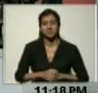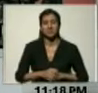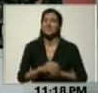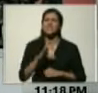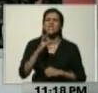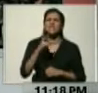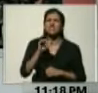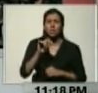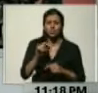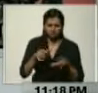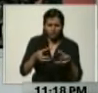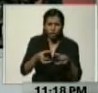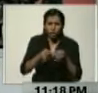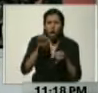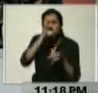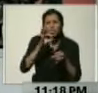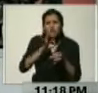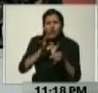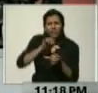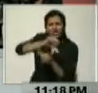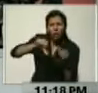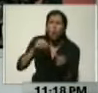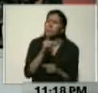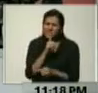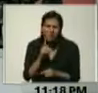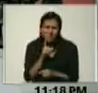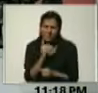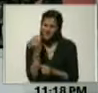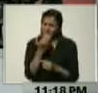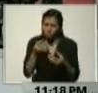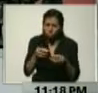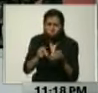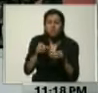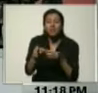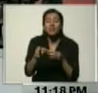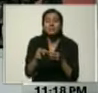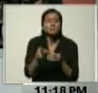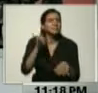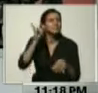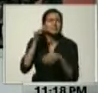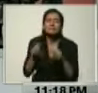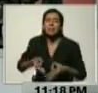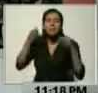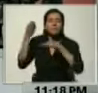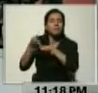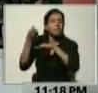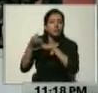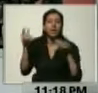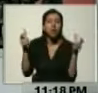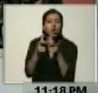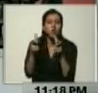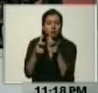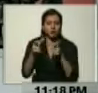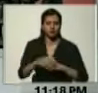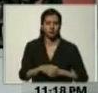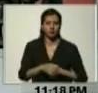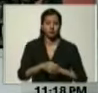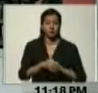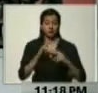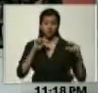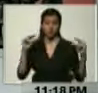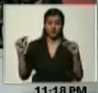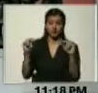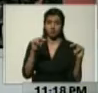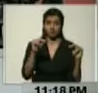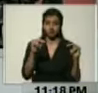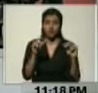Chicharrón Frito le dice. Porque no falta en ninguna contra Venezuela. Conversaron